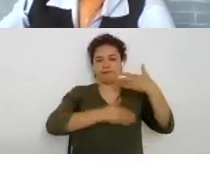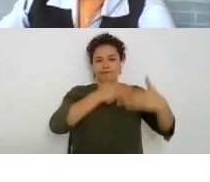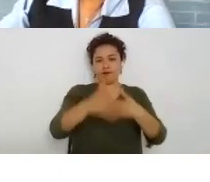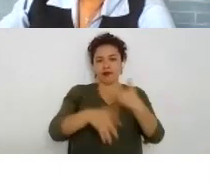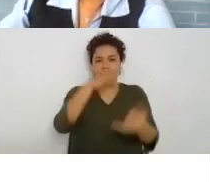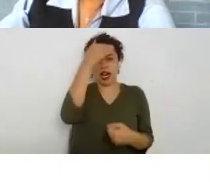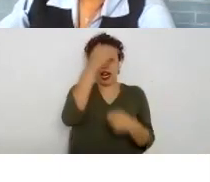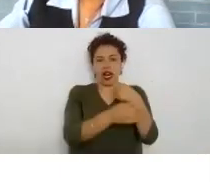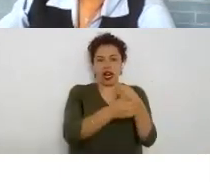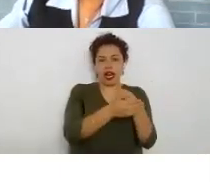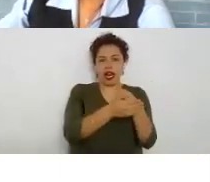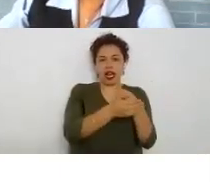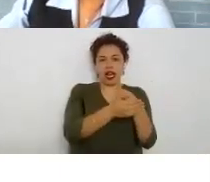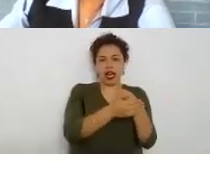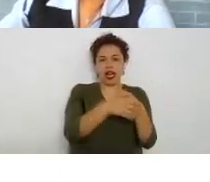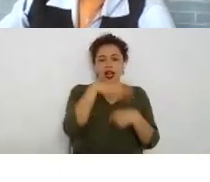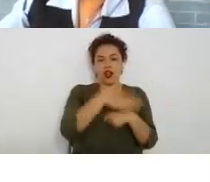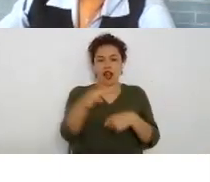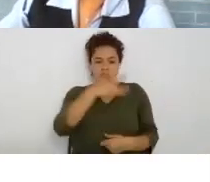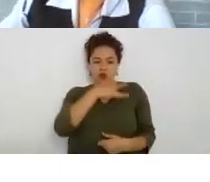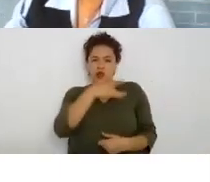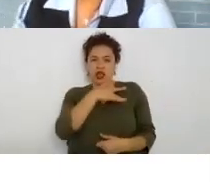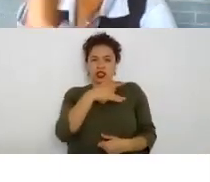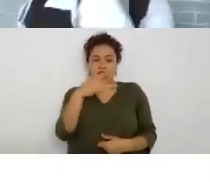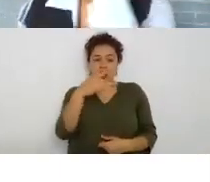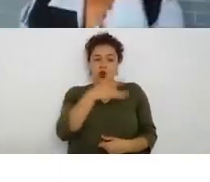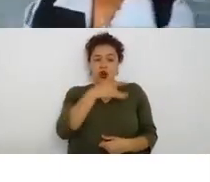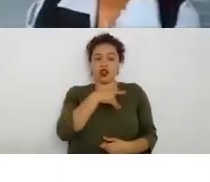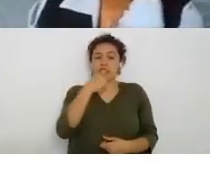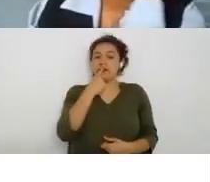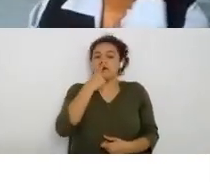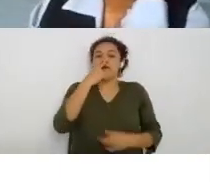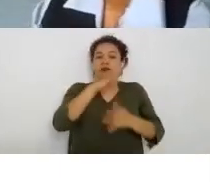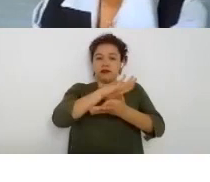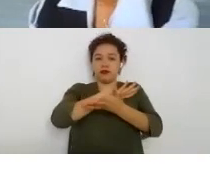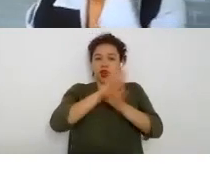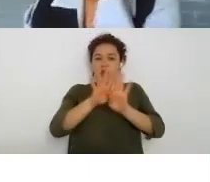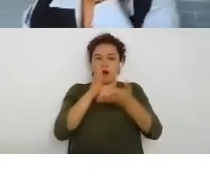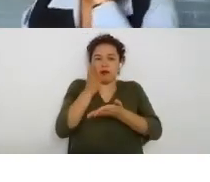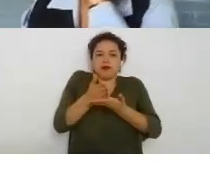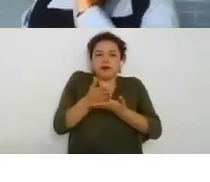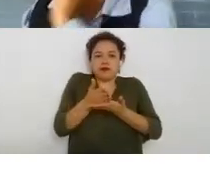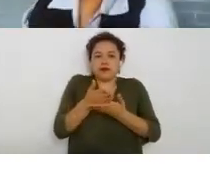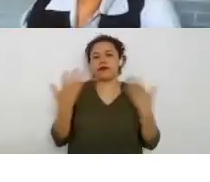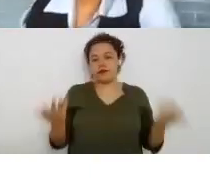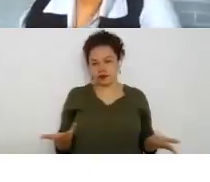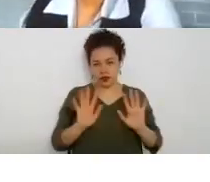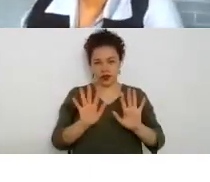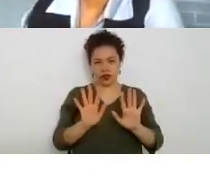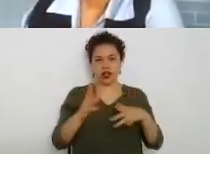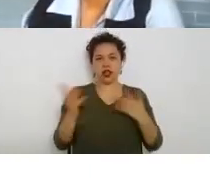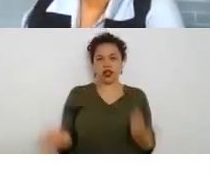terminar en un paro cardiorrespiratorio, ¿de acuerdo? ¿Y qué aplicábamos